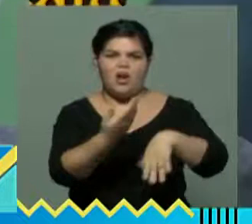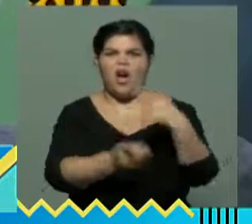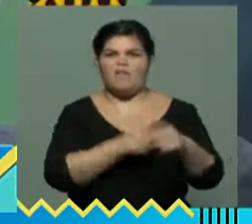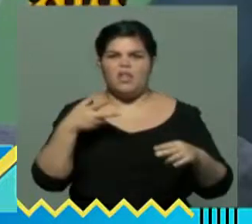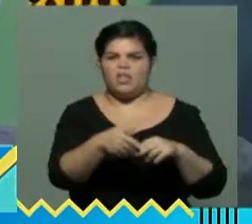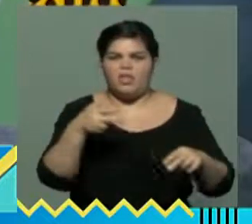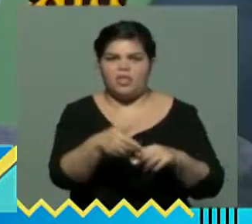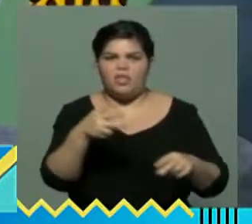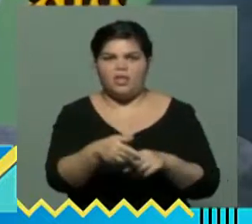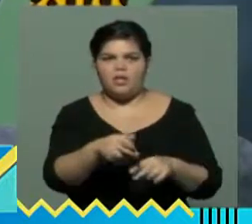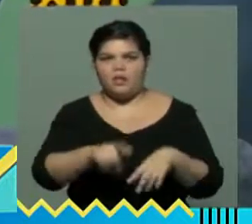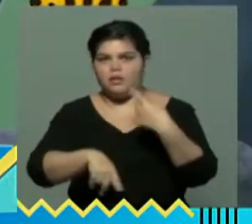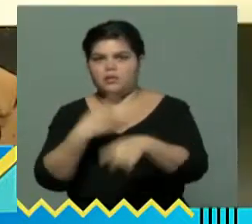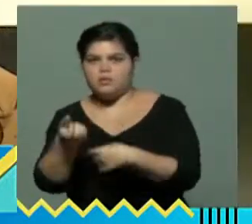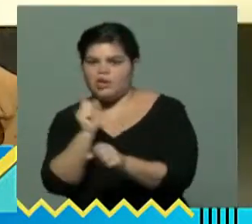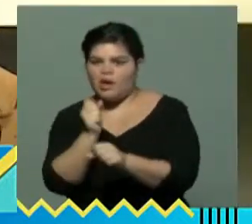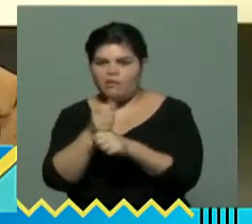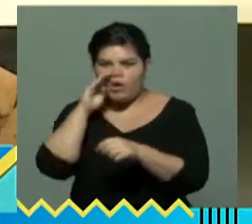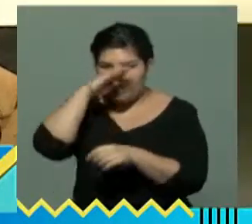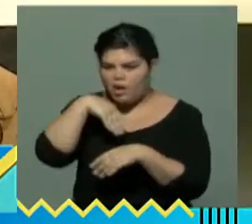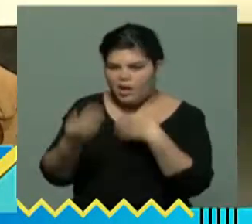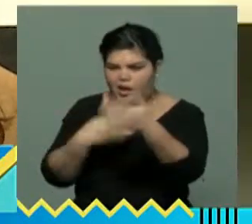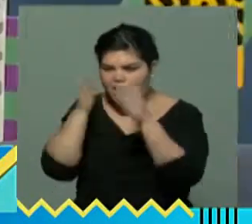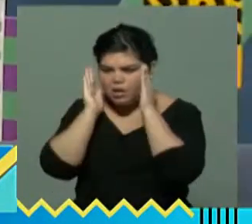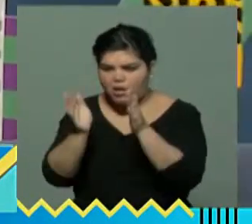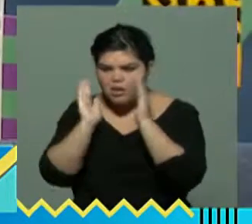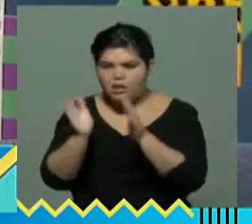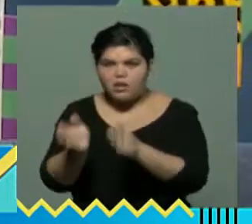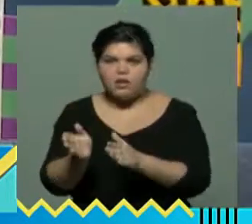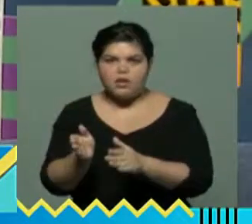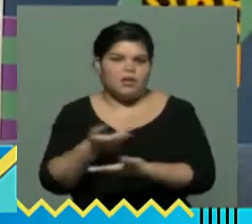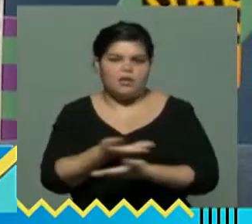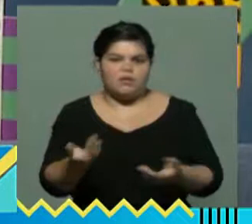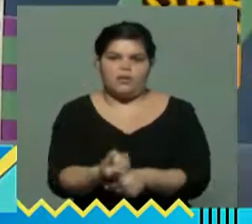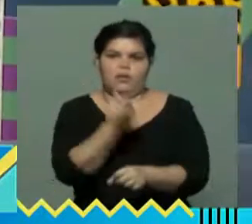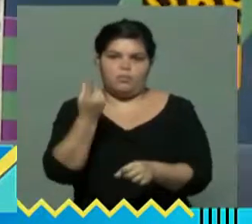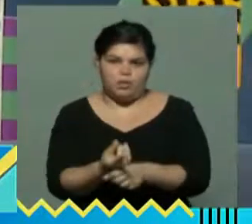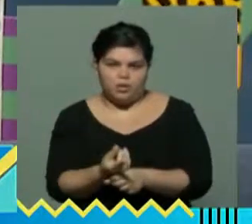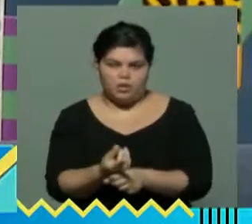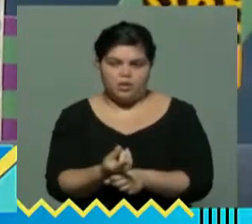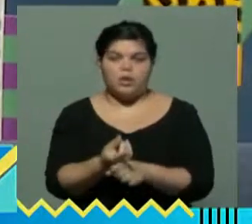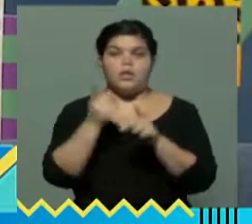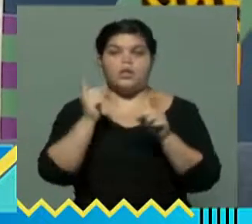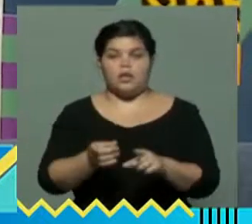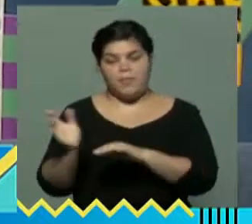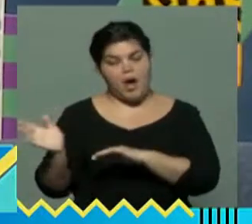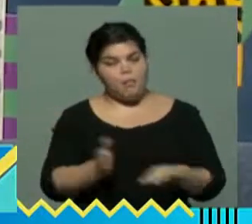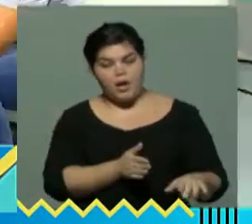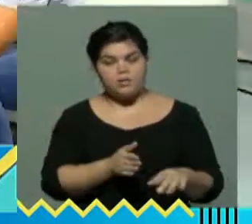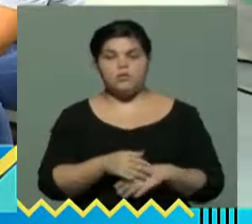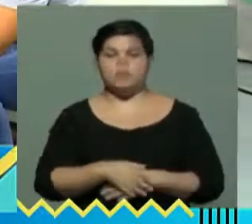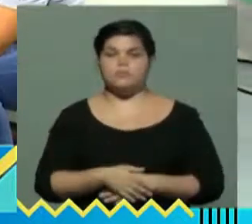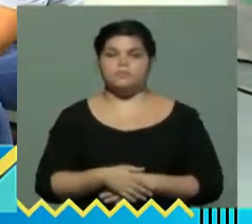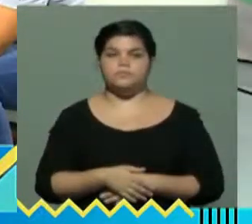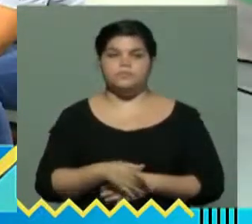círculo vicioso que los hace seguir trabajando en negro, claro, en un rubro que tampoco desean. Y por otra parte también obviamente se apostó muchísimo